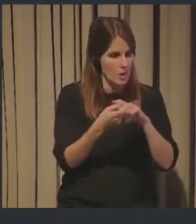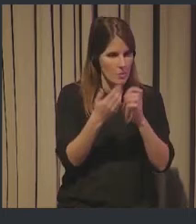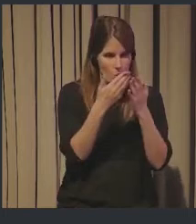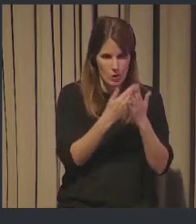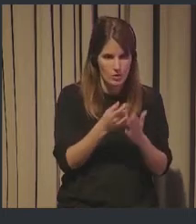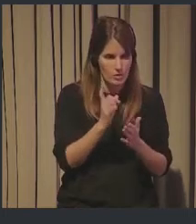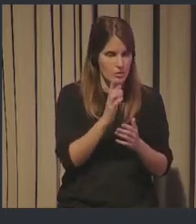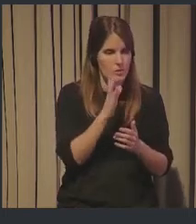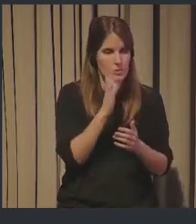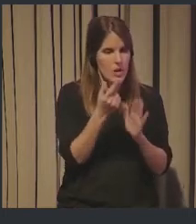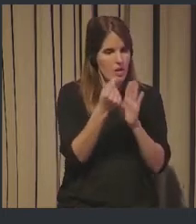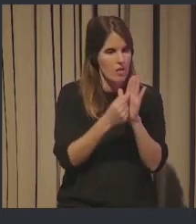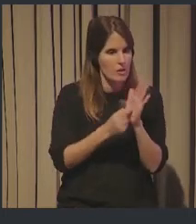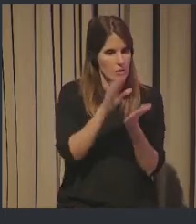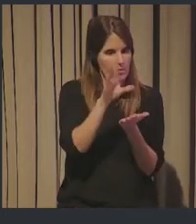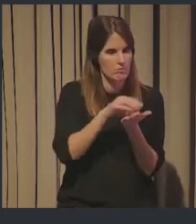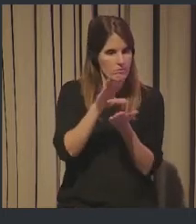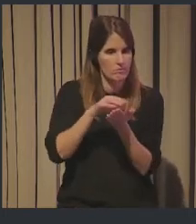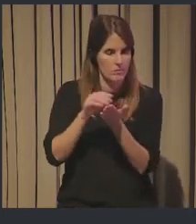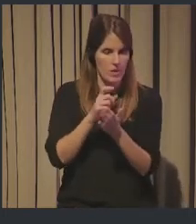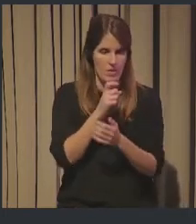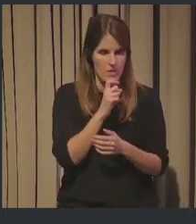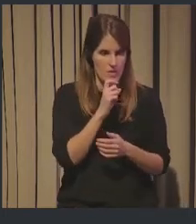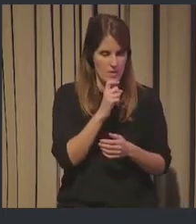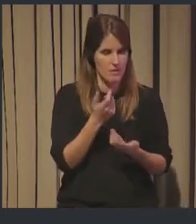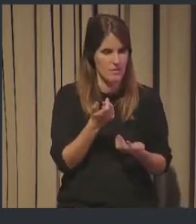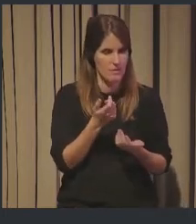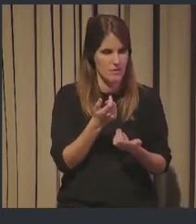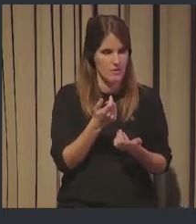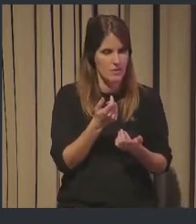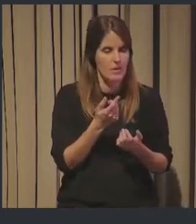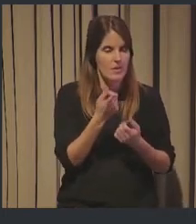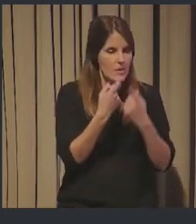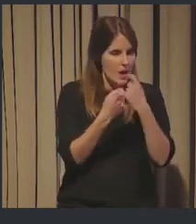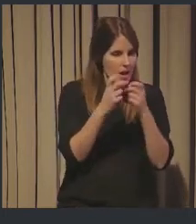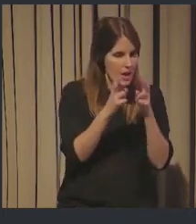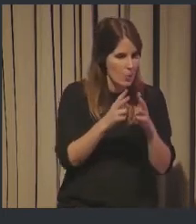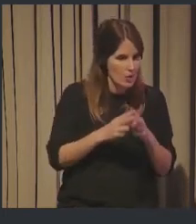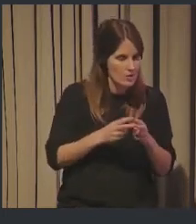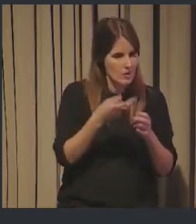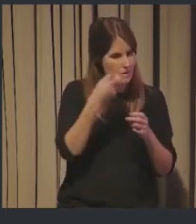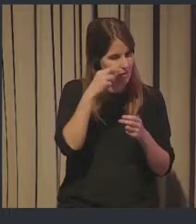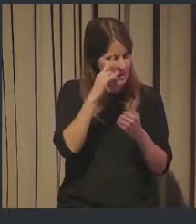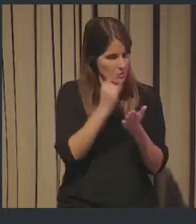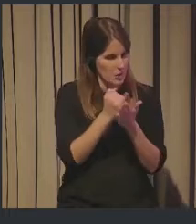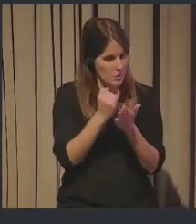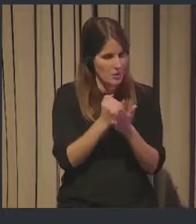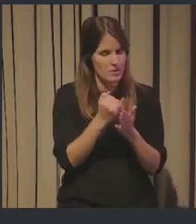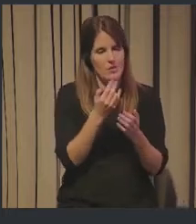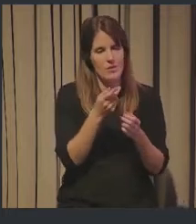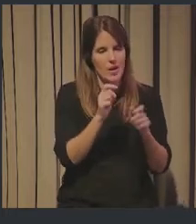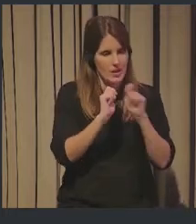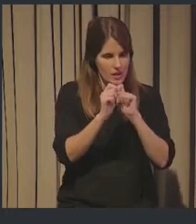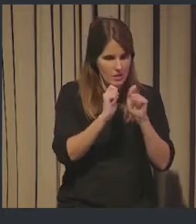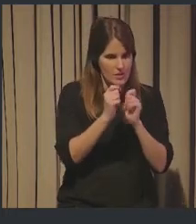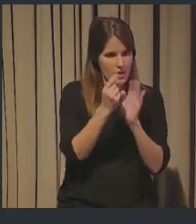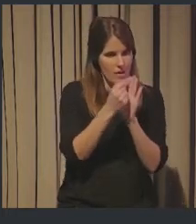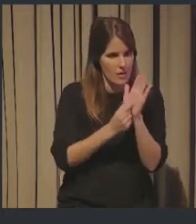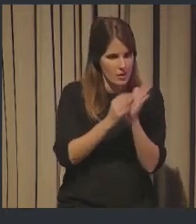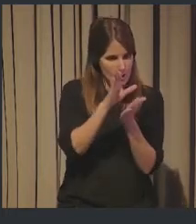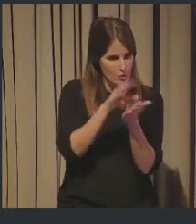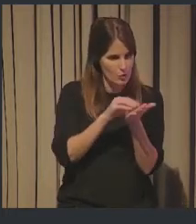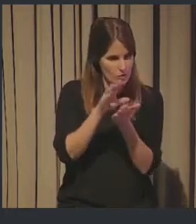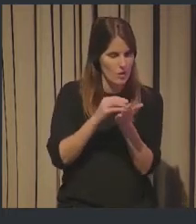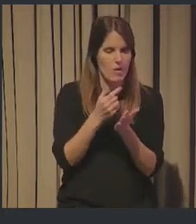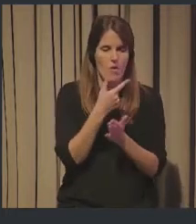capaces de conseguir los datos. Es mucho más fácil conseguir los datos de una encuesta o de un experimento o de entrevistas que